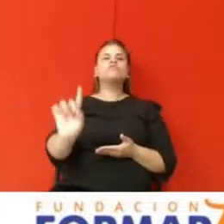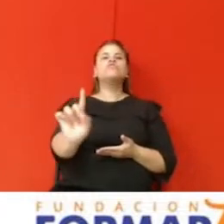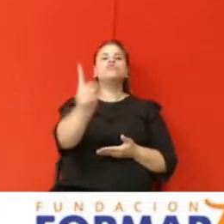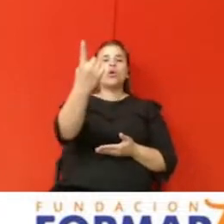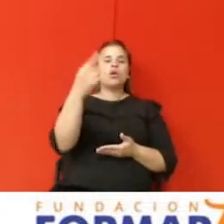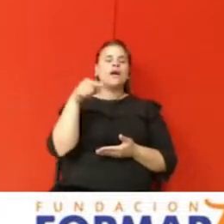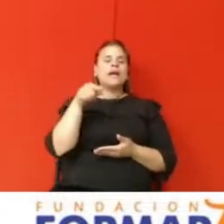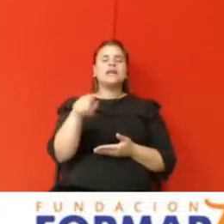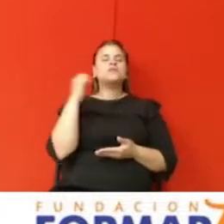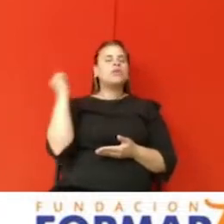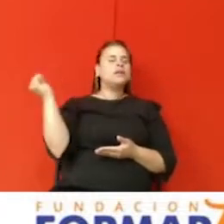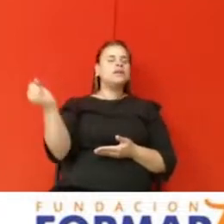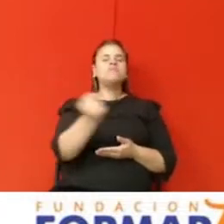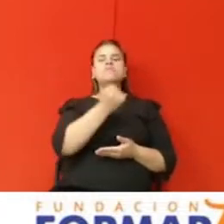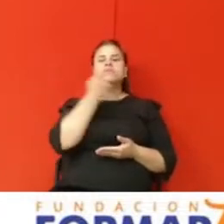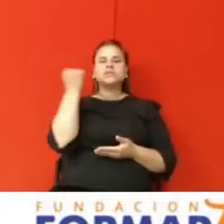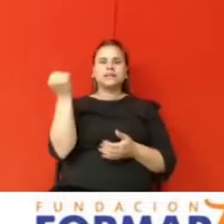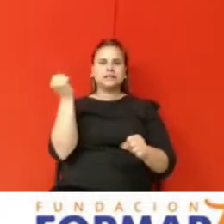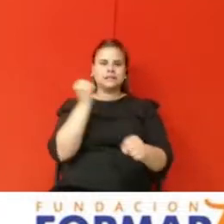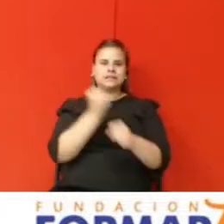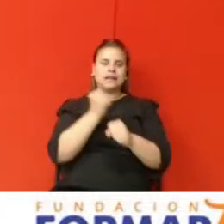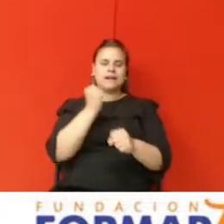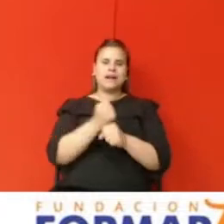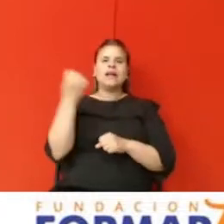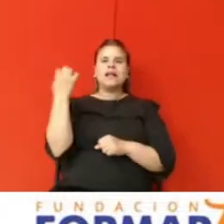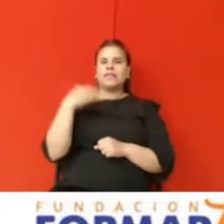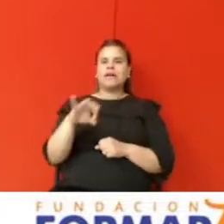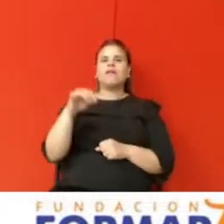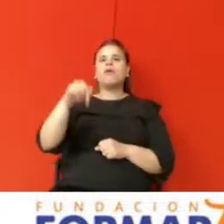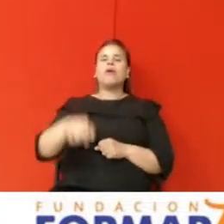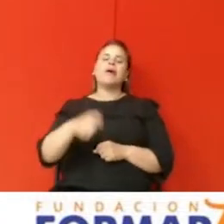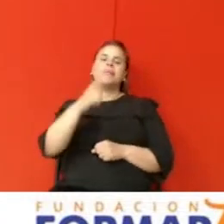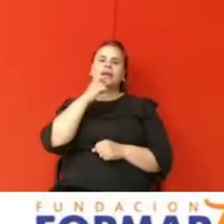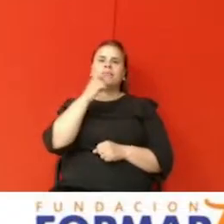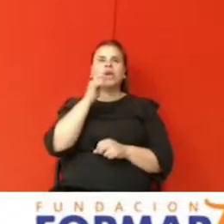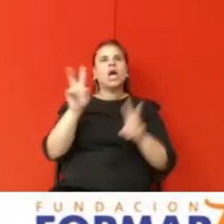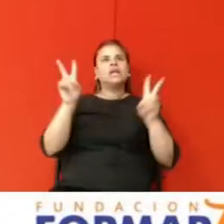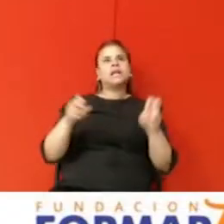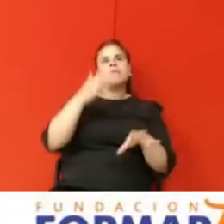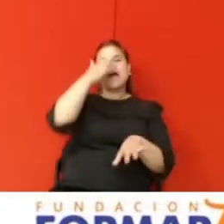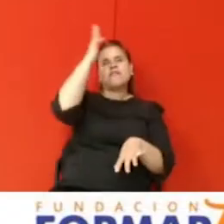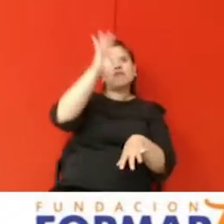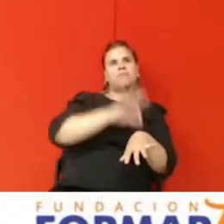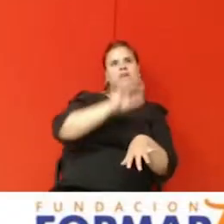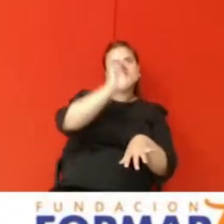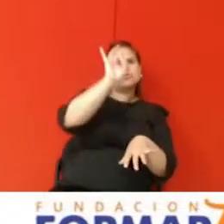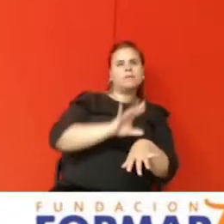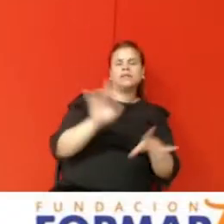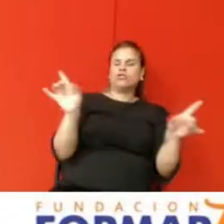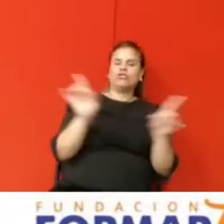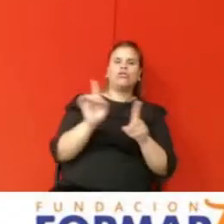Esto es lo que dijo hoy Aide en su charla, no hablar tanto de enfermedad, sino en potenciar